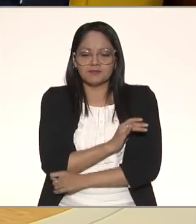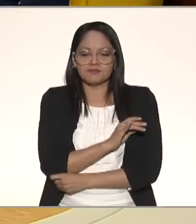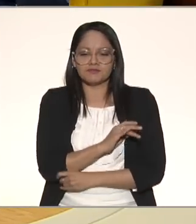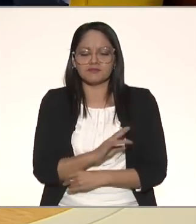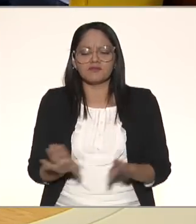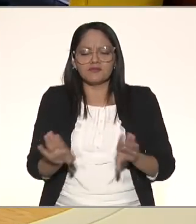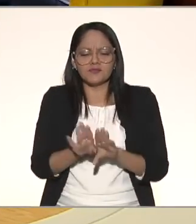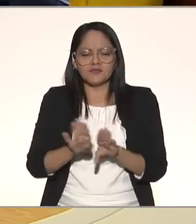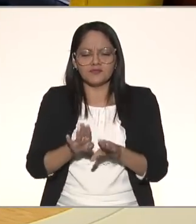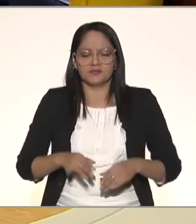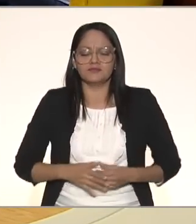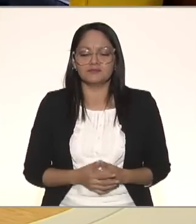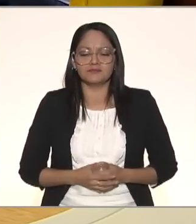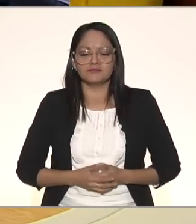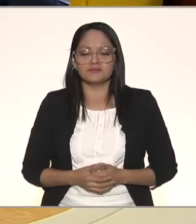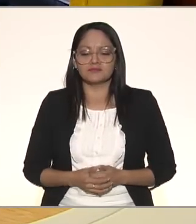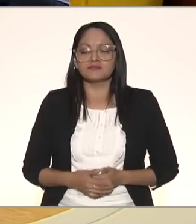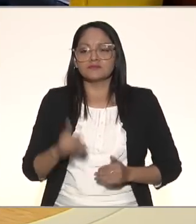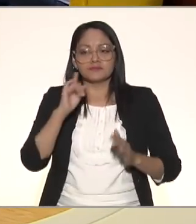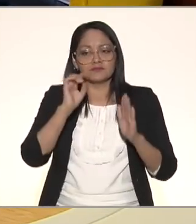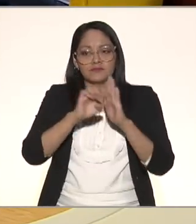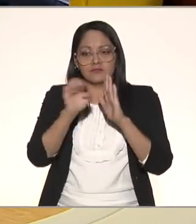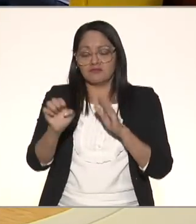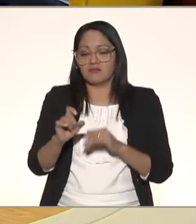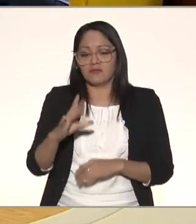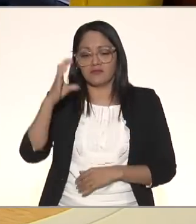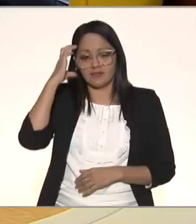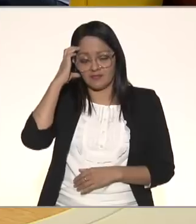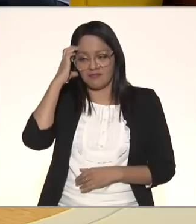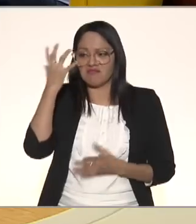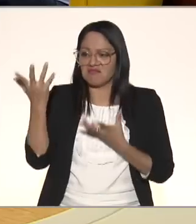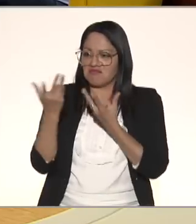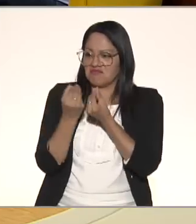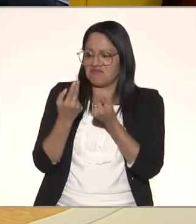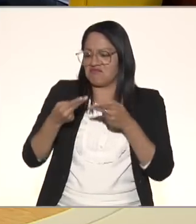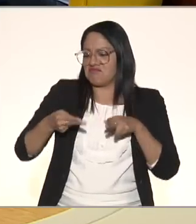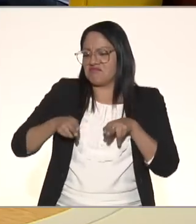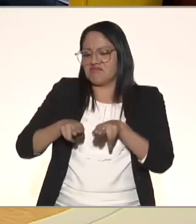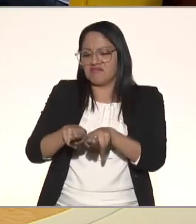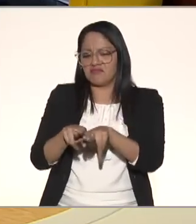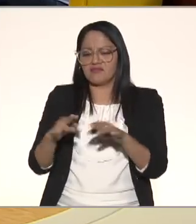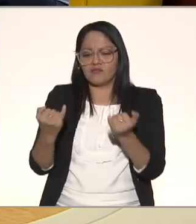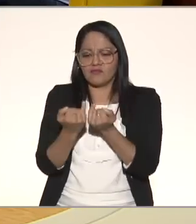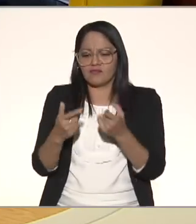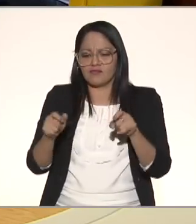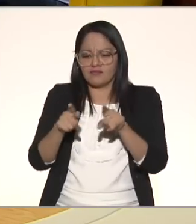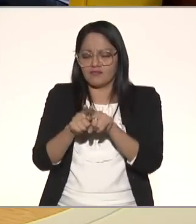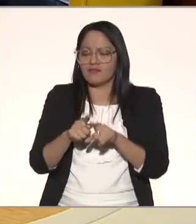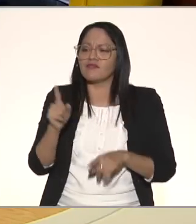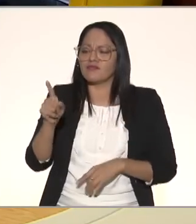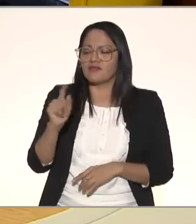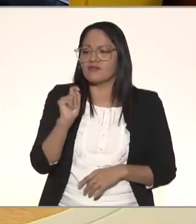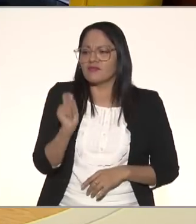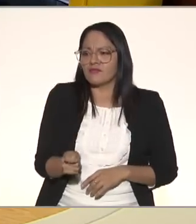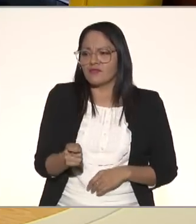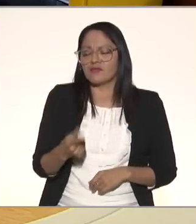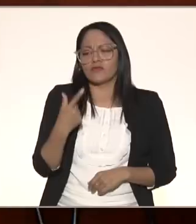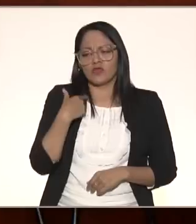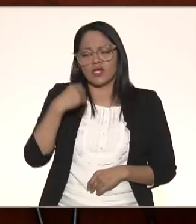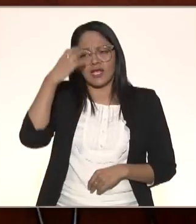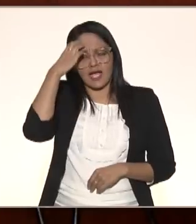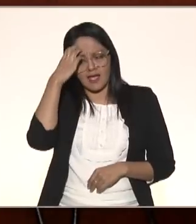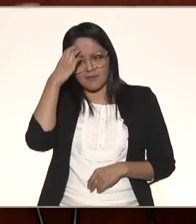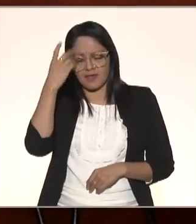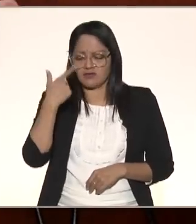como pues entrar a la cama así como hablábamos hace rato y hablando de esta rueda del Dharma entro para